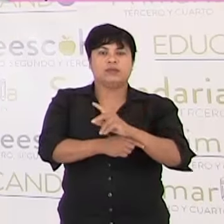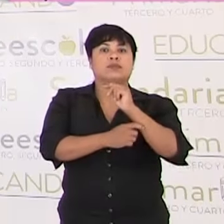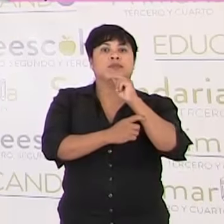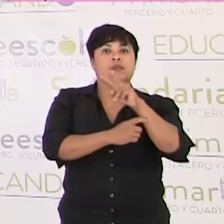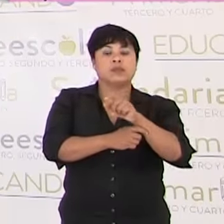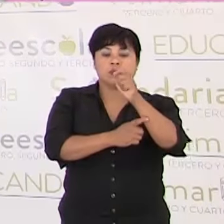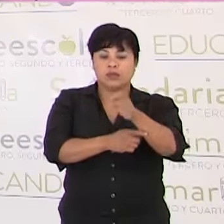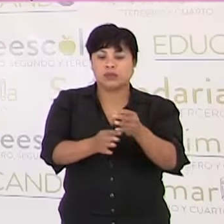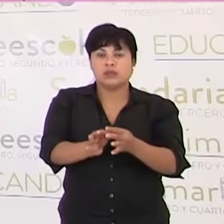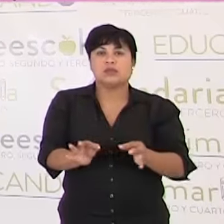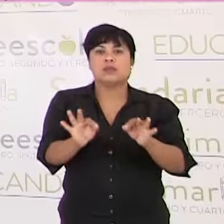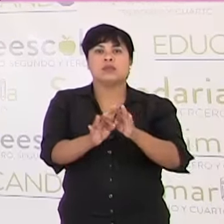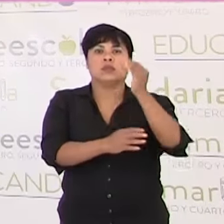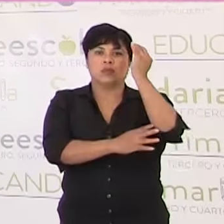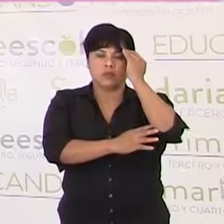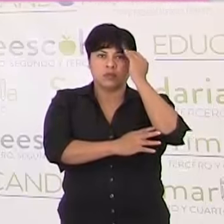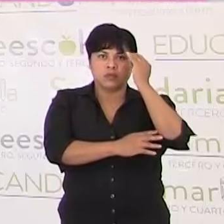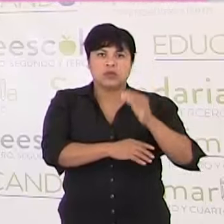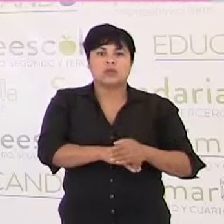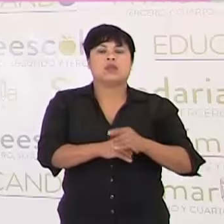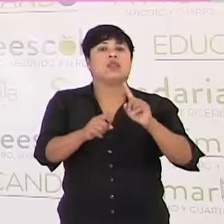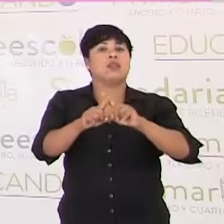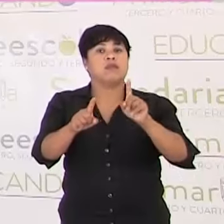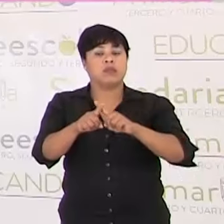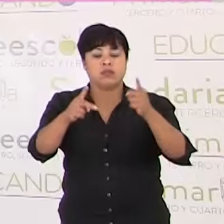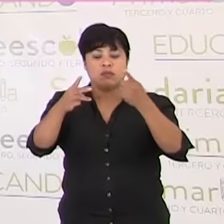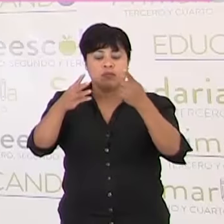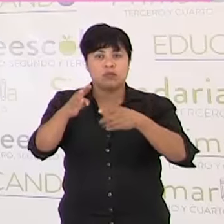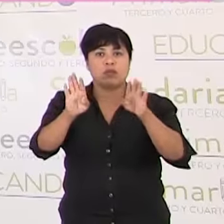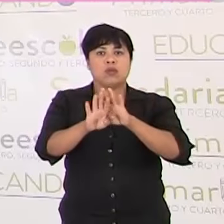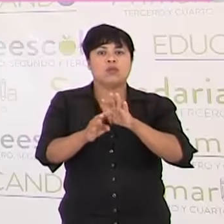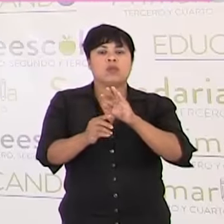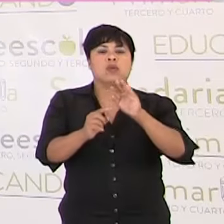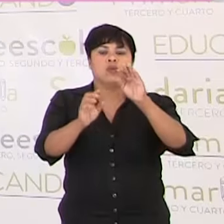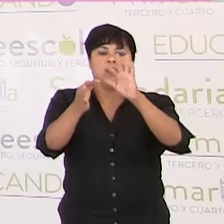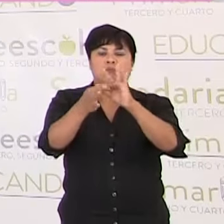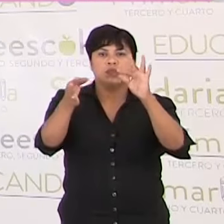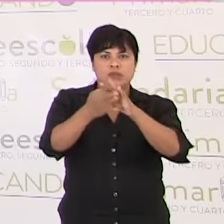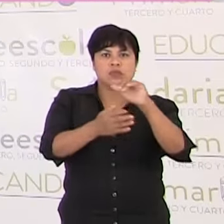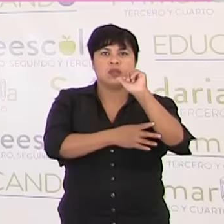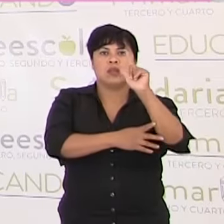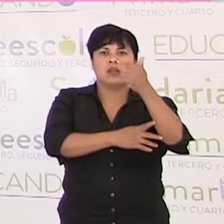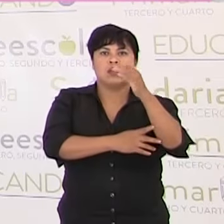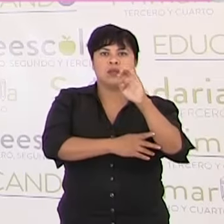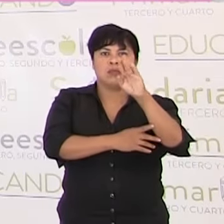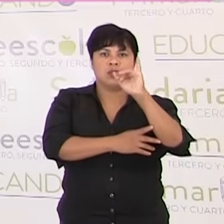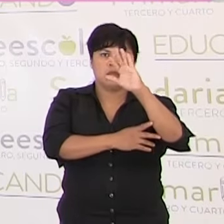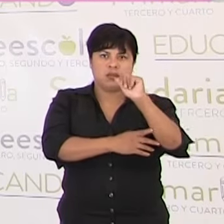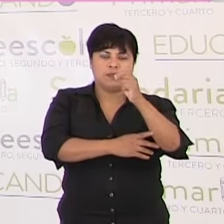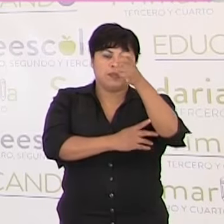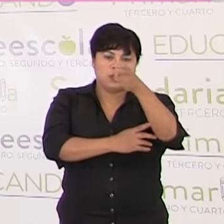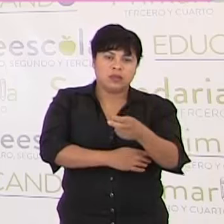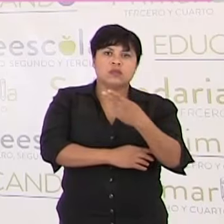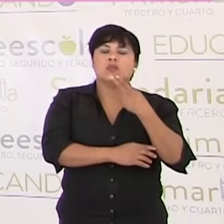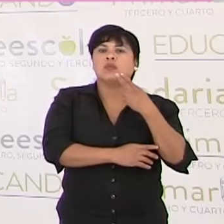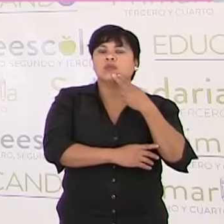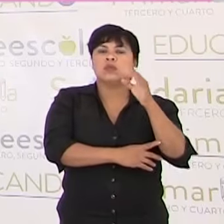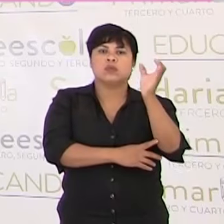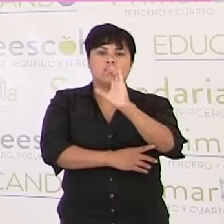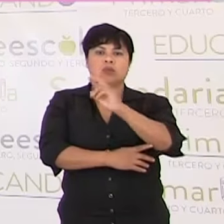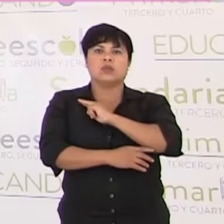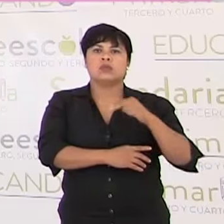También es importante conocer los elementos de una expresión algebraica. Esto lo vamos a utilizar